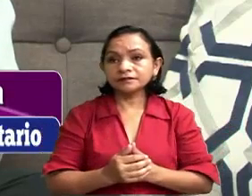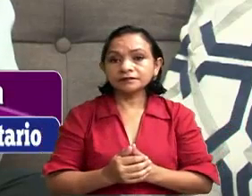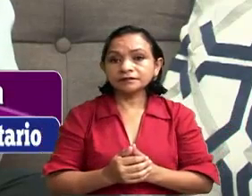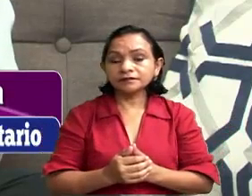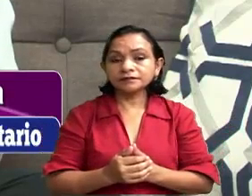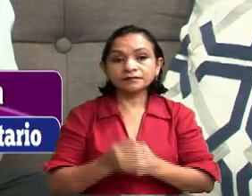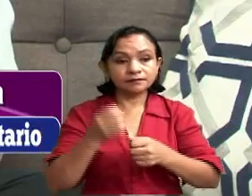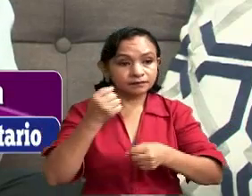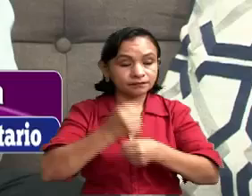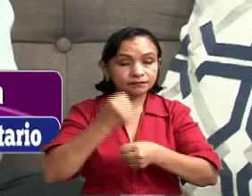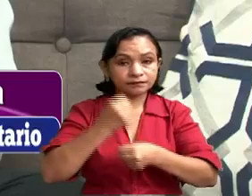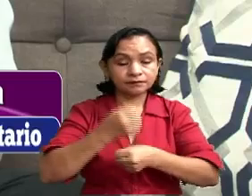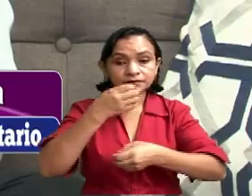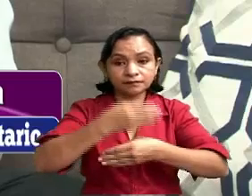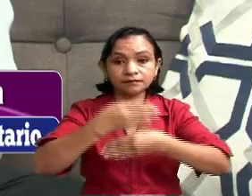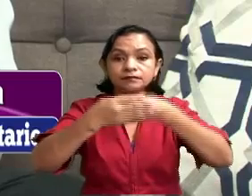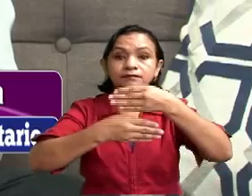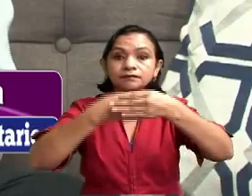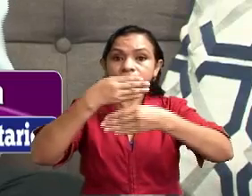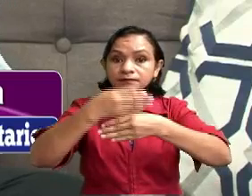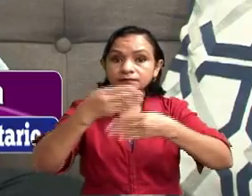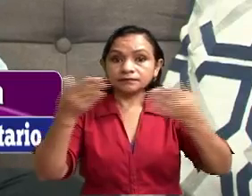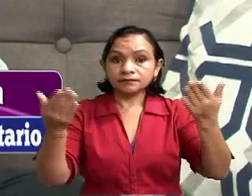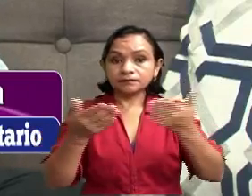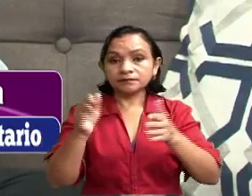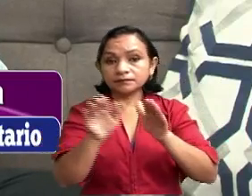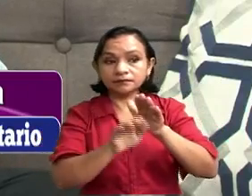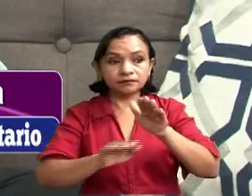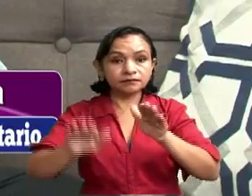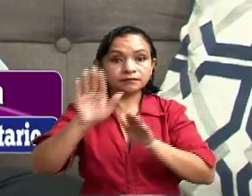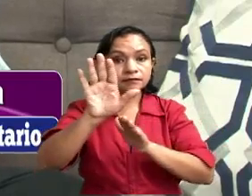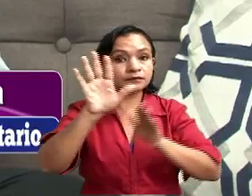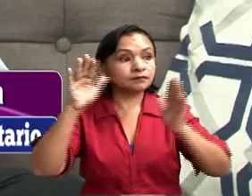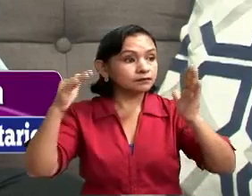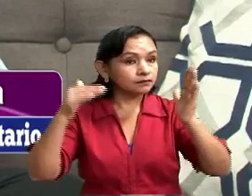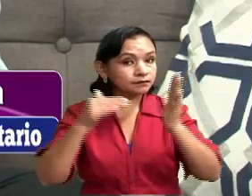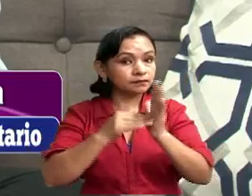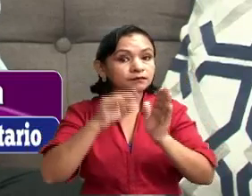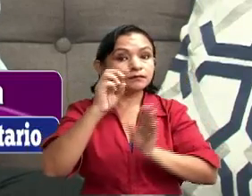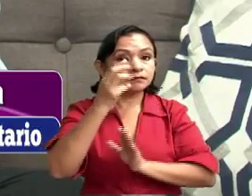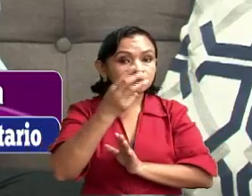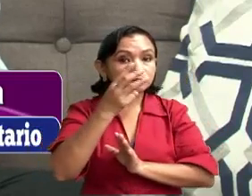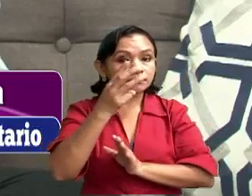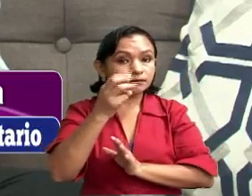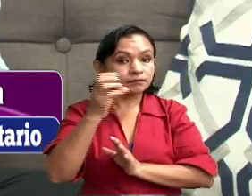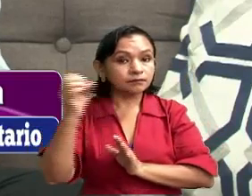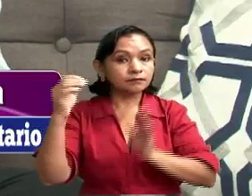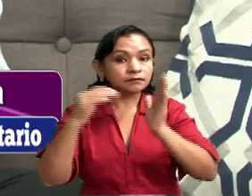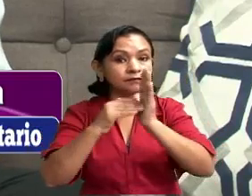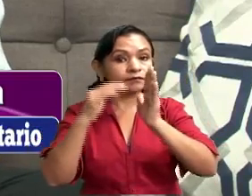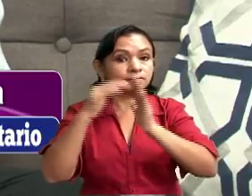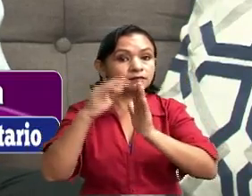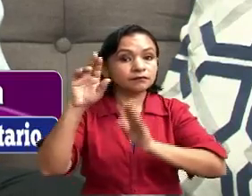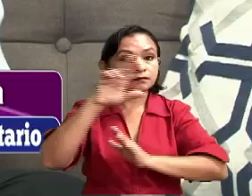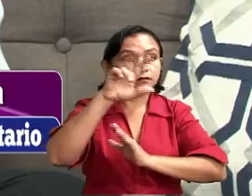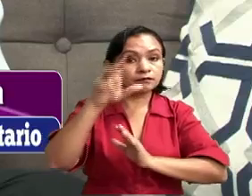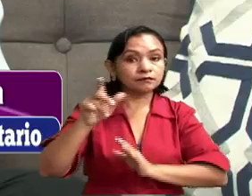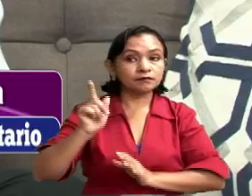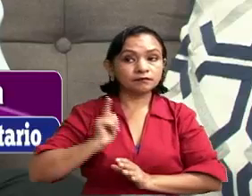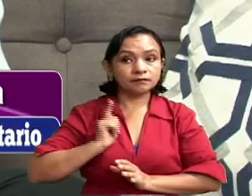en obras y servicios comunitarios un poco más de 5.300 millones de córdobas que están